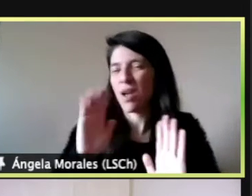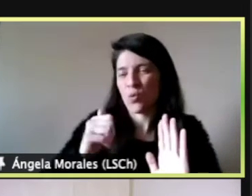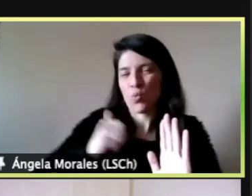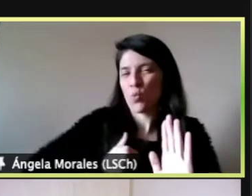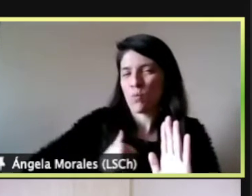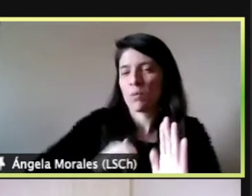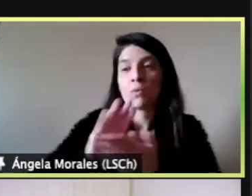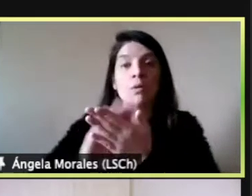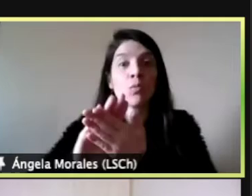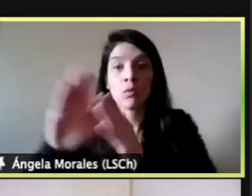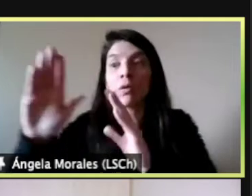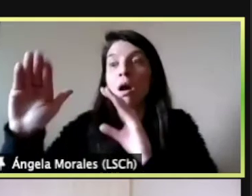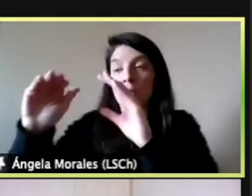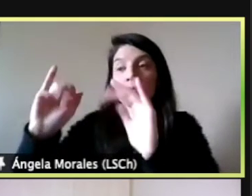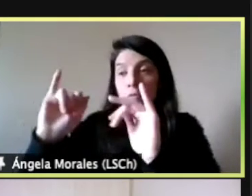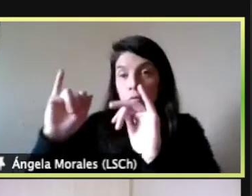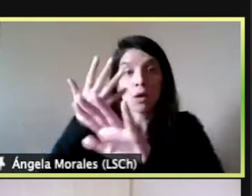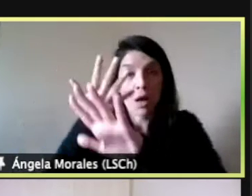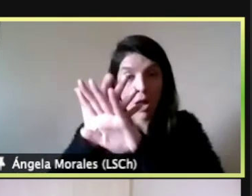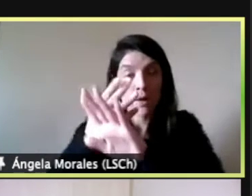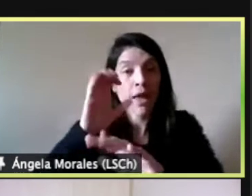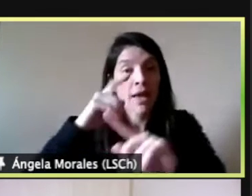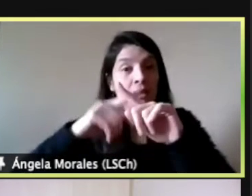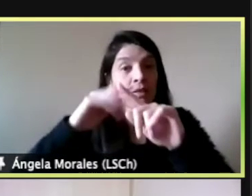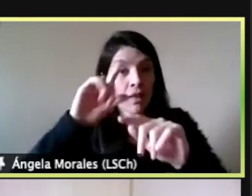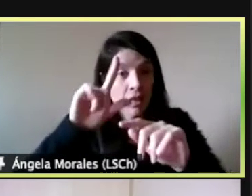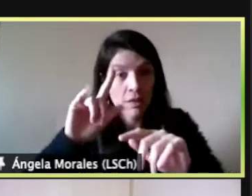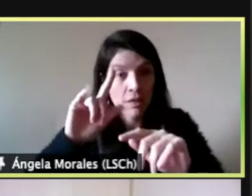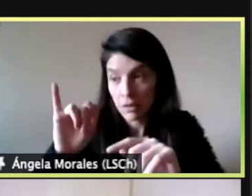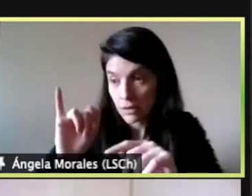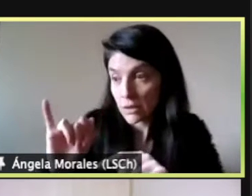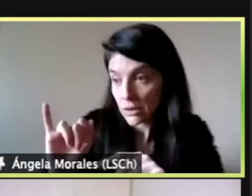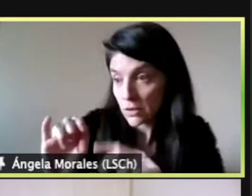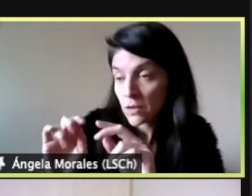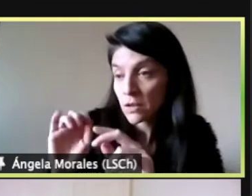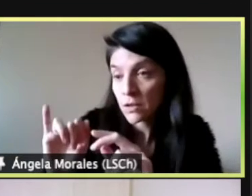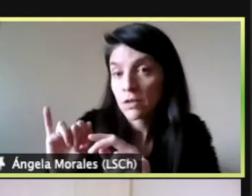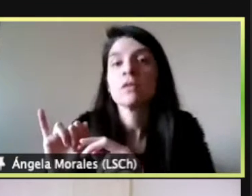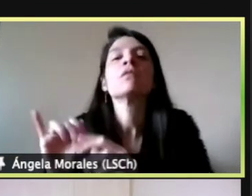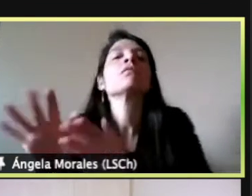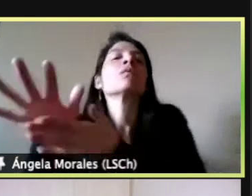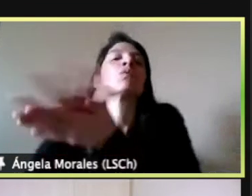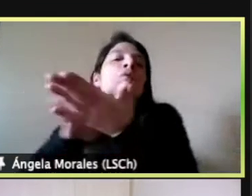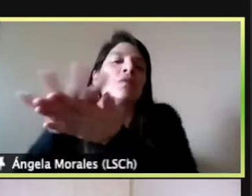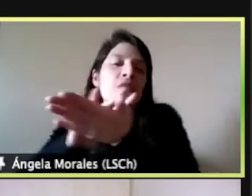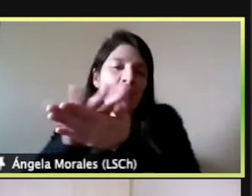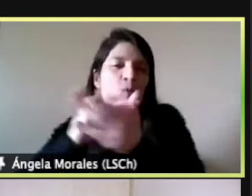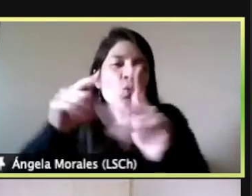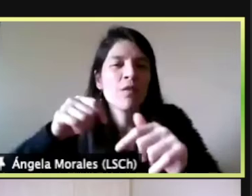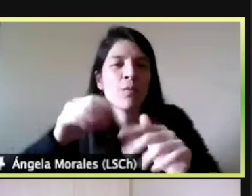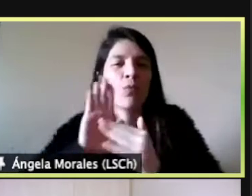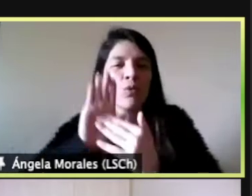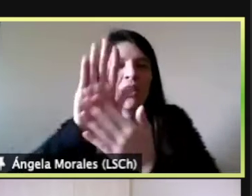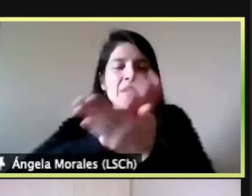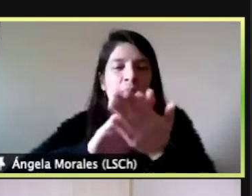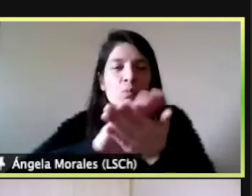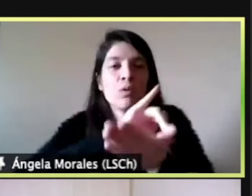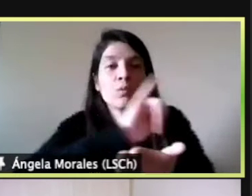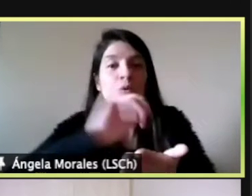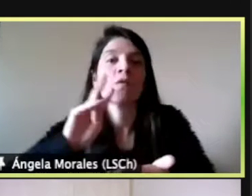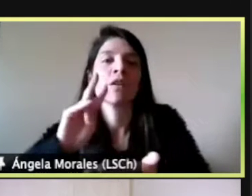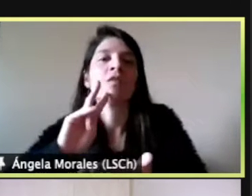Así que vamos a ver hoy día un ejemplo y el día viernes vamos a terminar con el tema de las fuentes externas. Entonces, ¿qué vamos a hacer